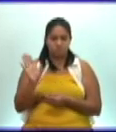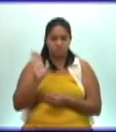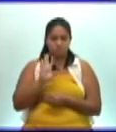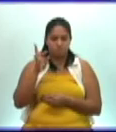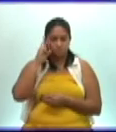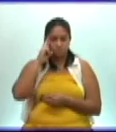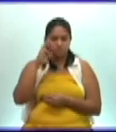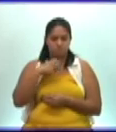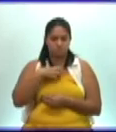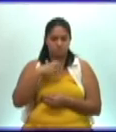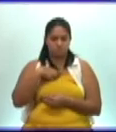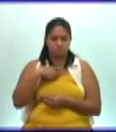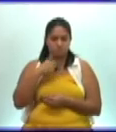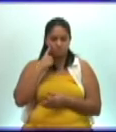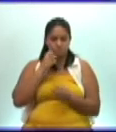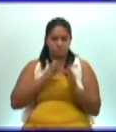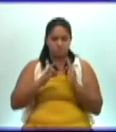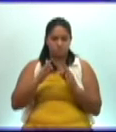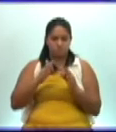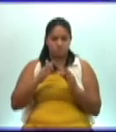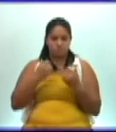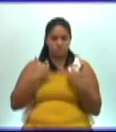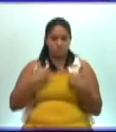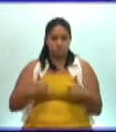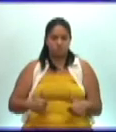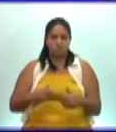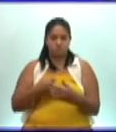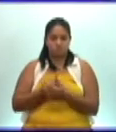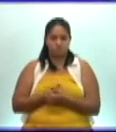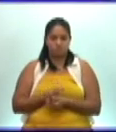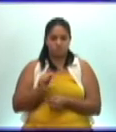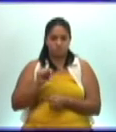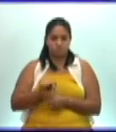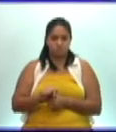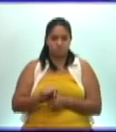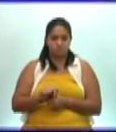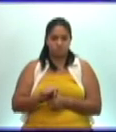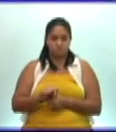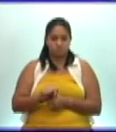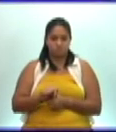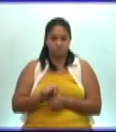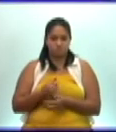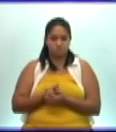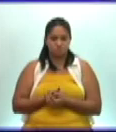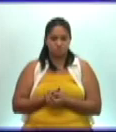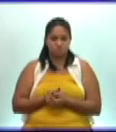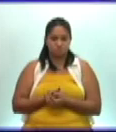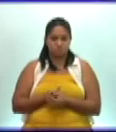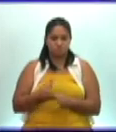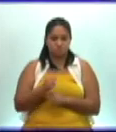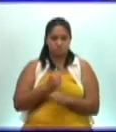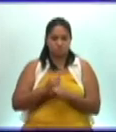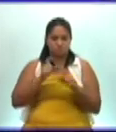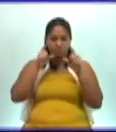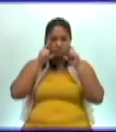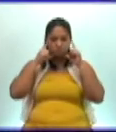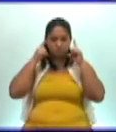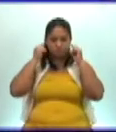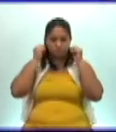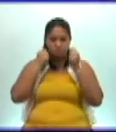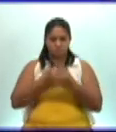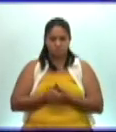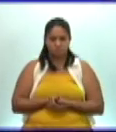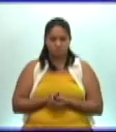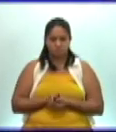que tienen que cuidar su salud, que entonces en este caso nosotros estamos abocados a que usemos el nasobuco.